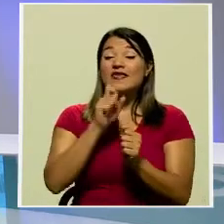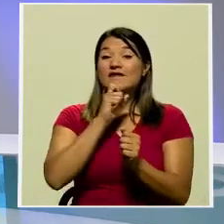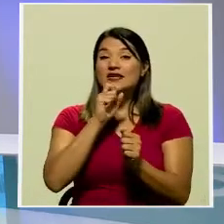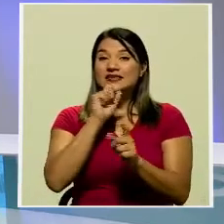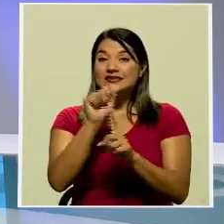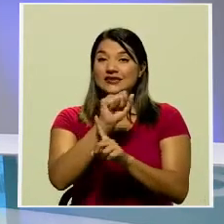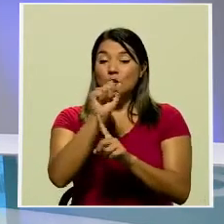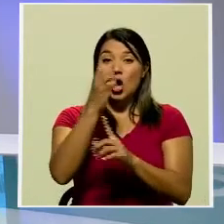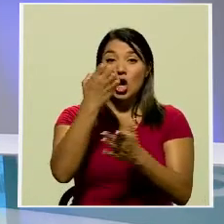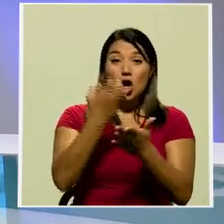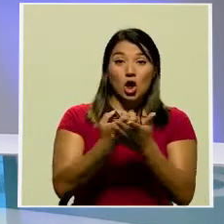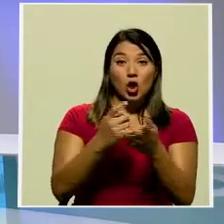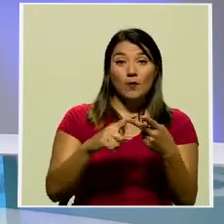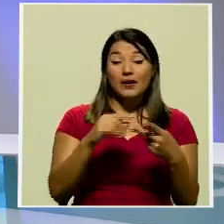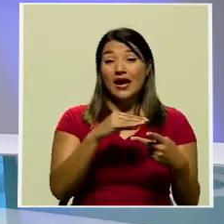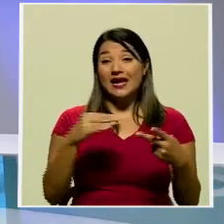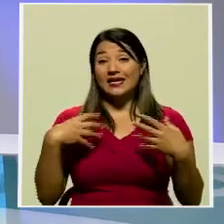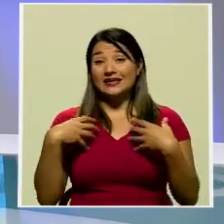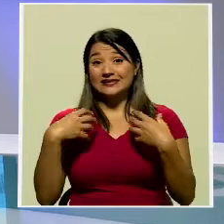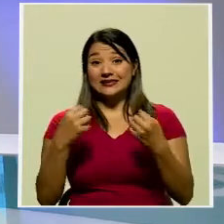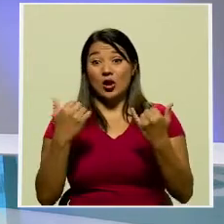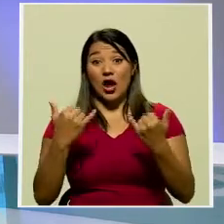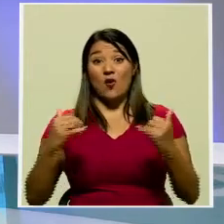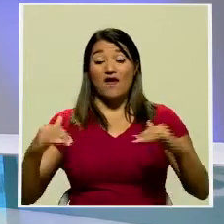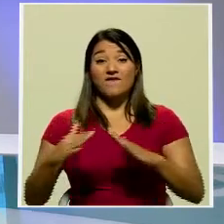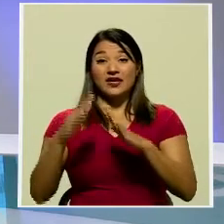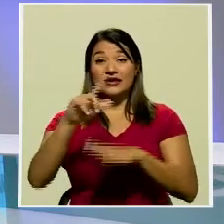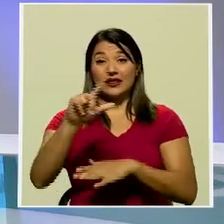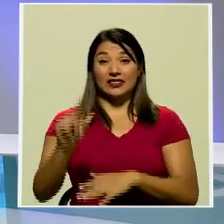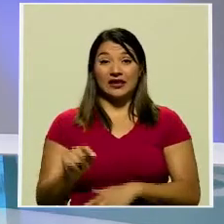emergencia sanitaria que atraviesa Italia.